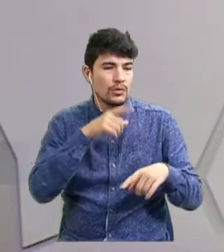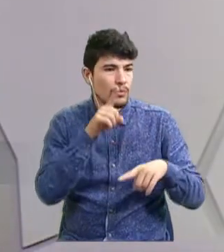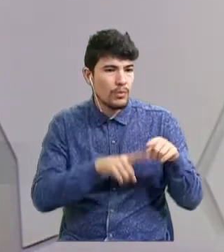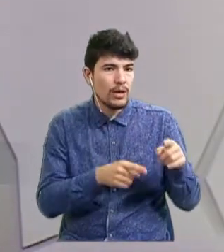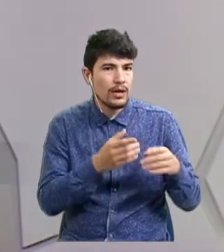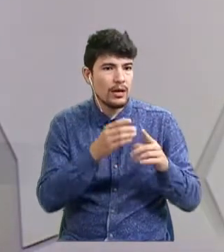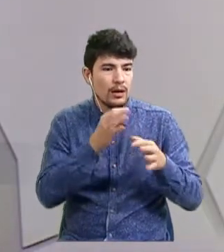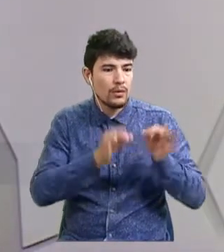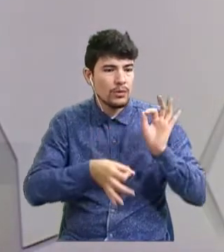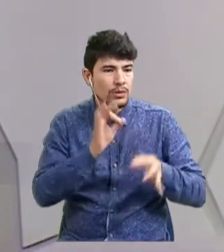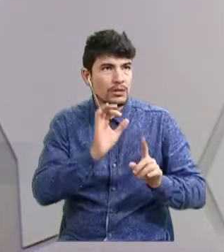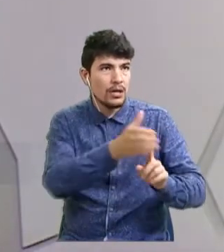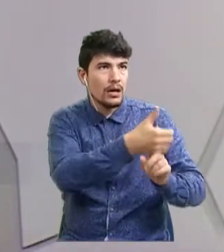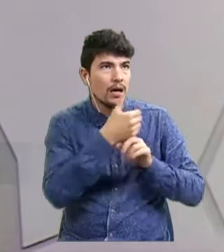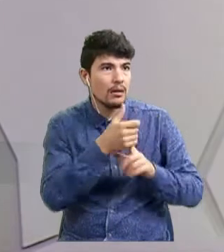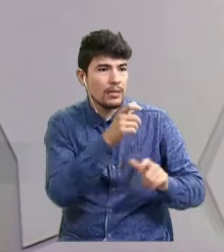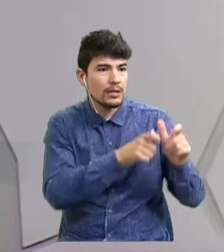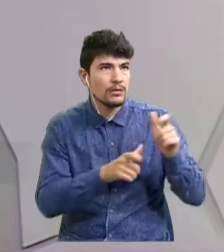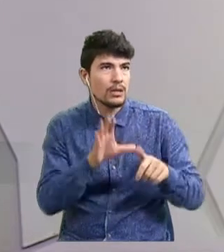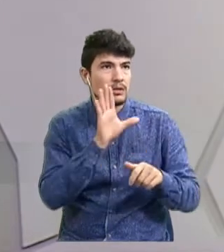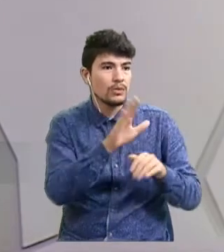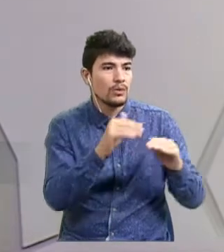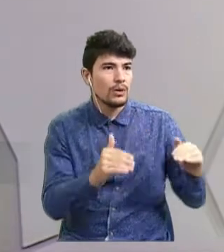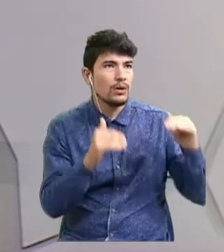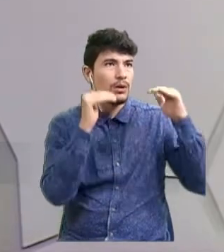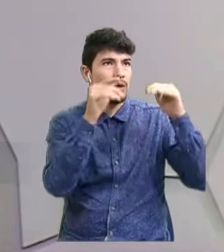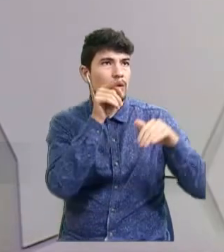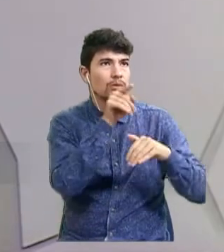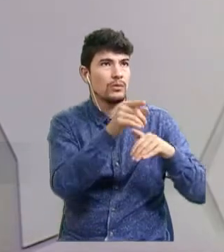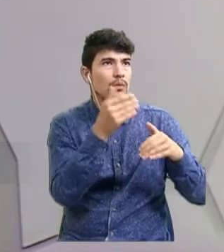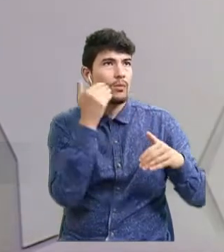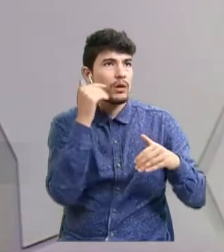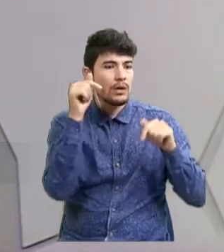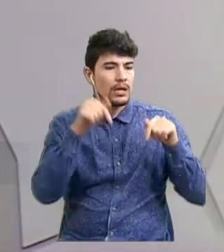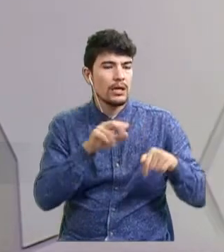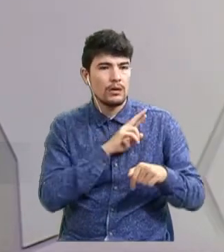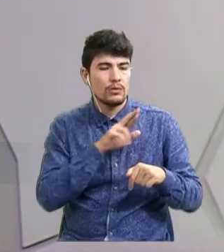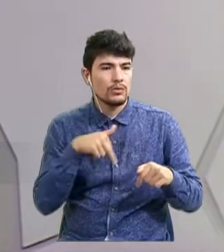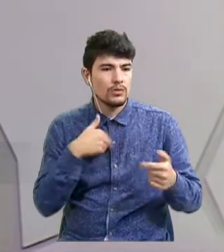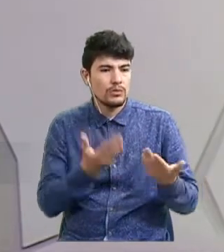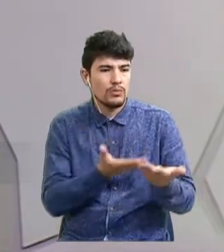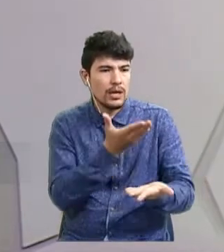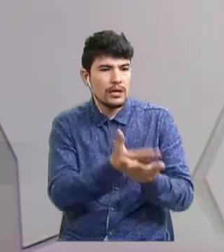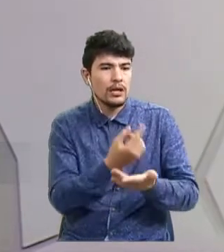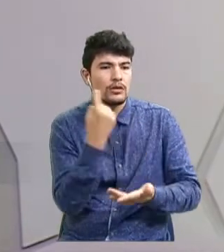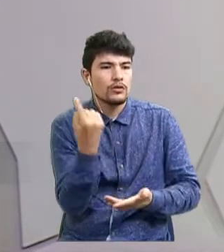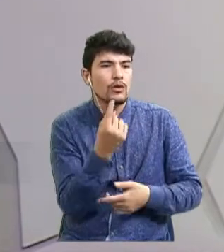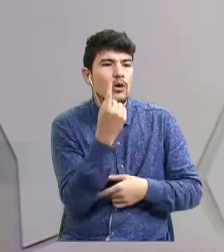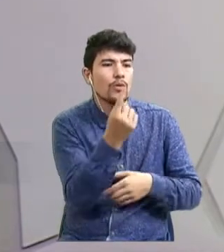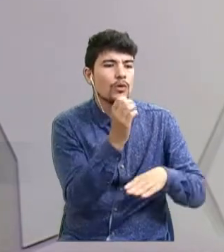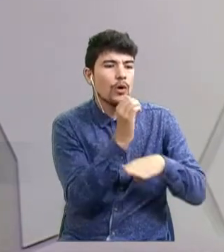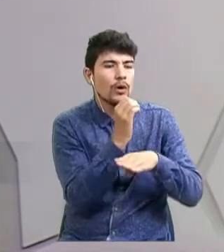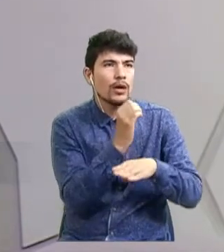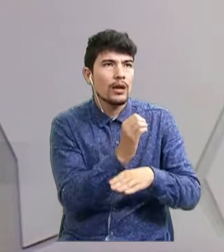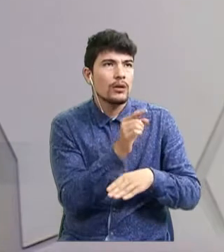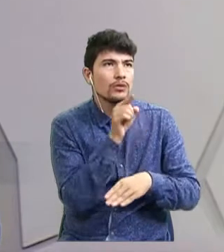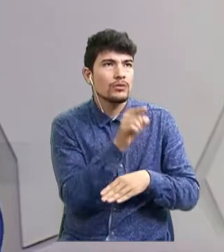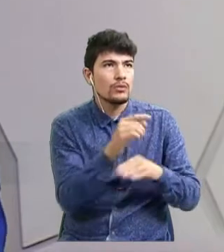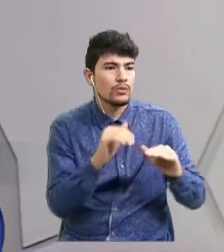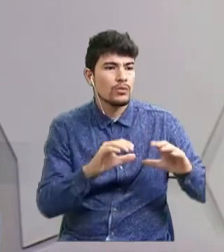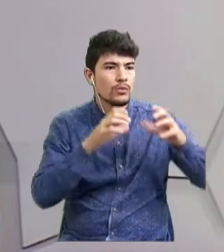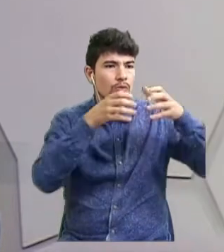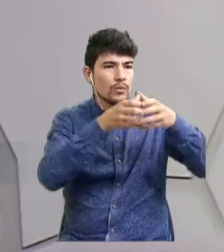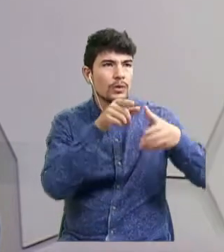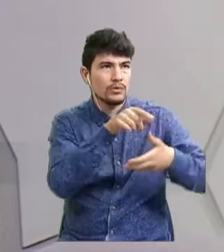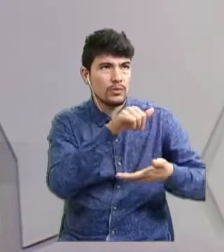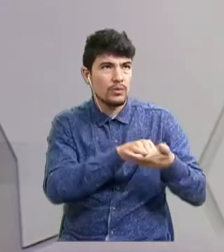que protege la JEP, que va a ser una supercorte de cierre, cuando acá estamos planteando que solo exista un órgano de cierre que sea una supercorte al